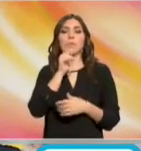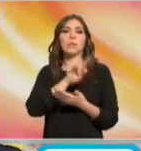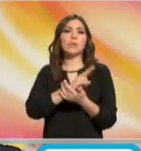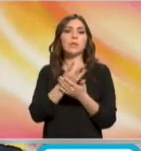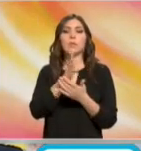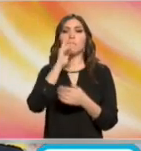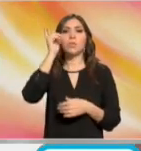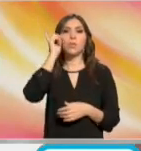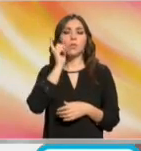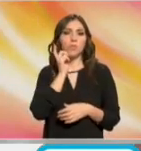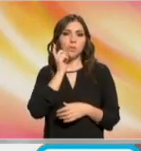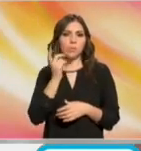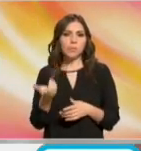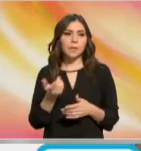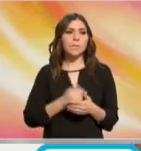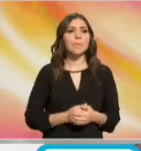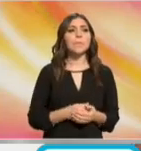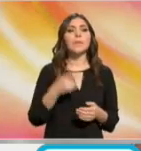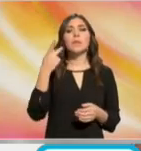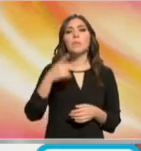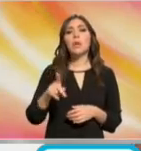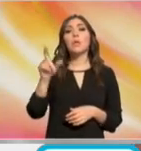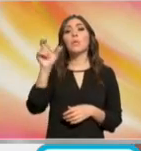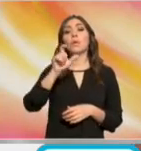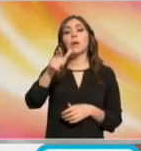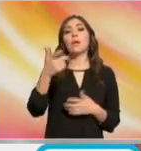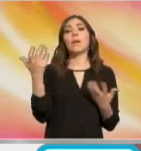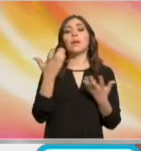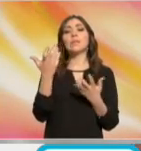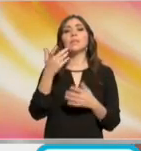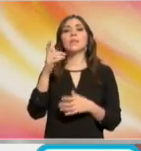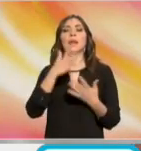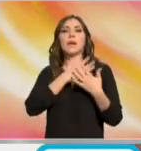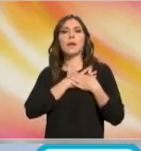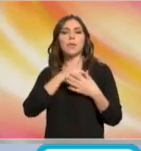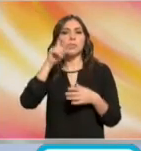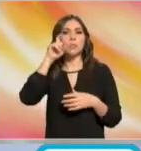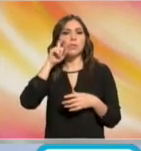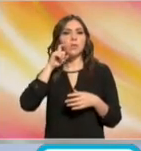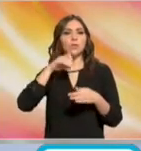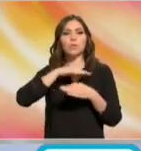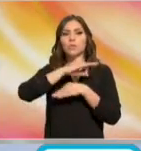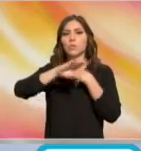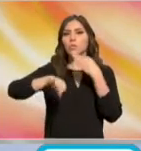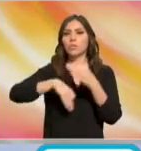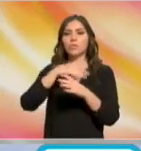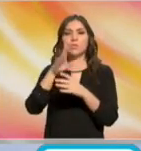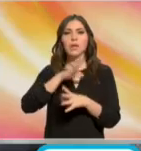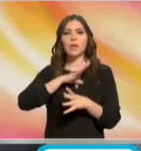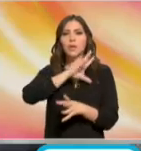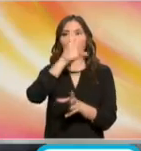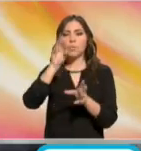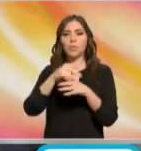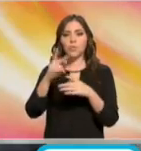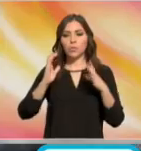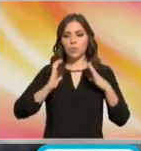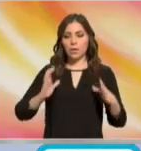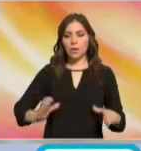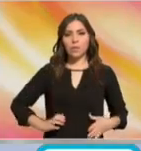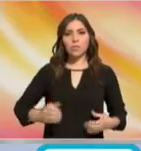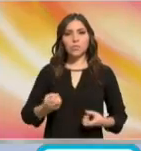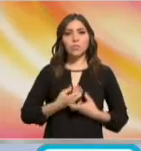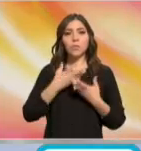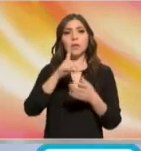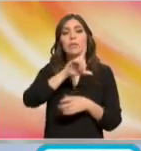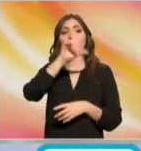o no duermes. O no duermes. Pero ¿qué tal después de hacer el amor? Todas estas dopaminas, todas estas sustancias que produjo tu cuerpo después de una